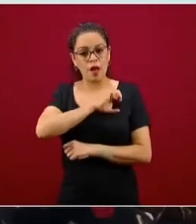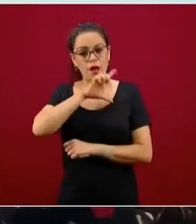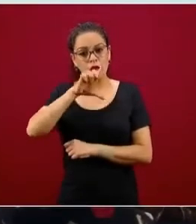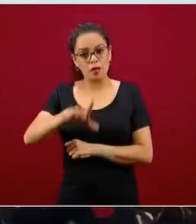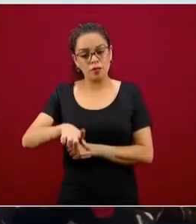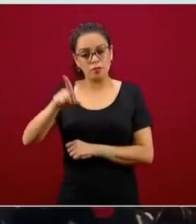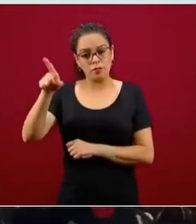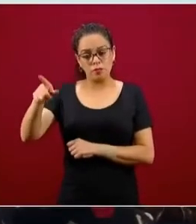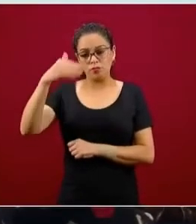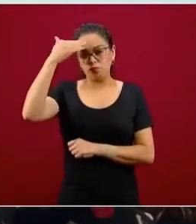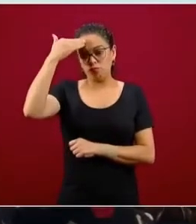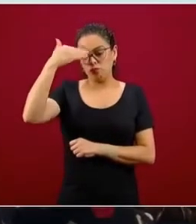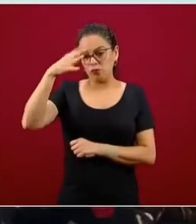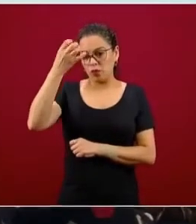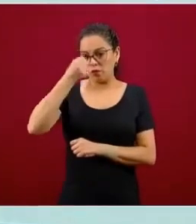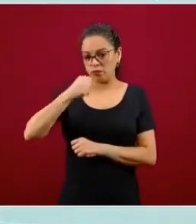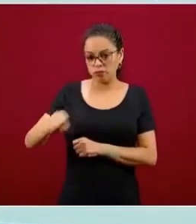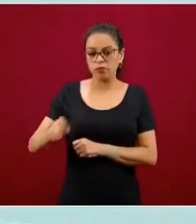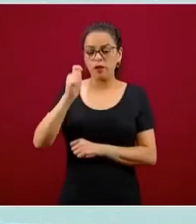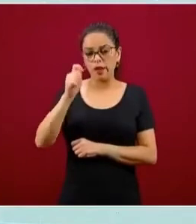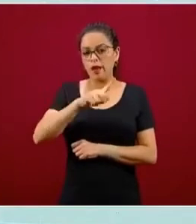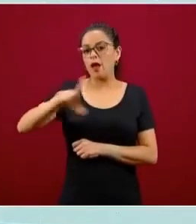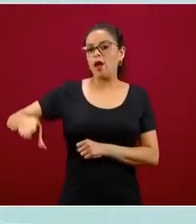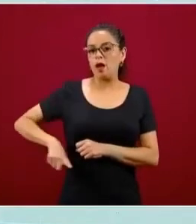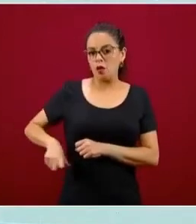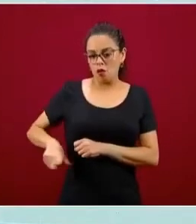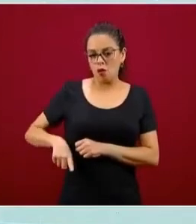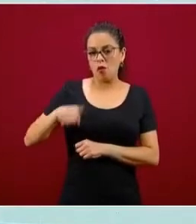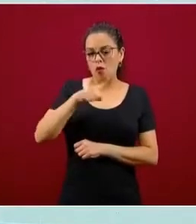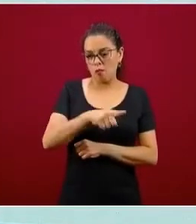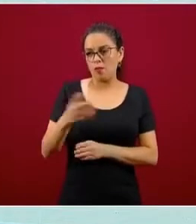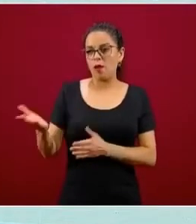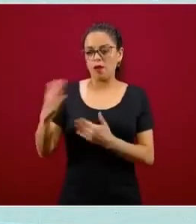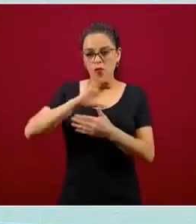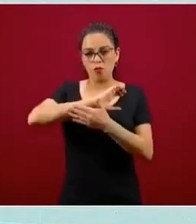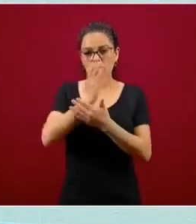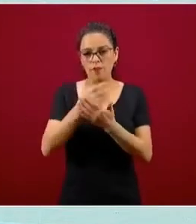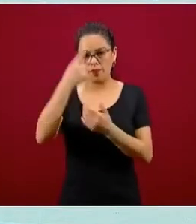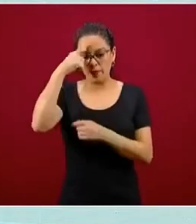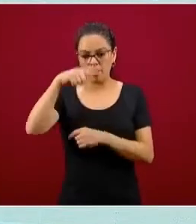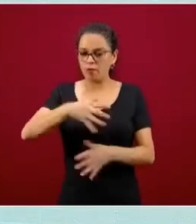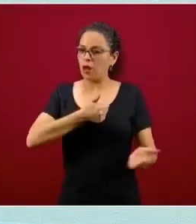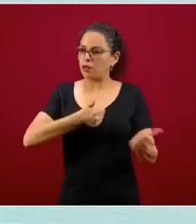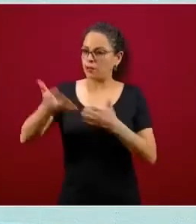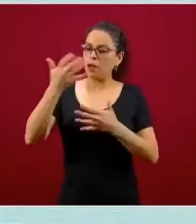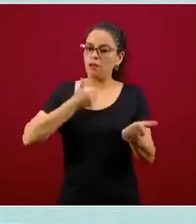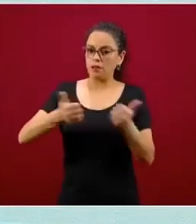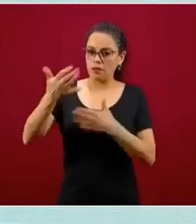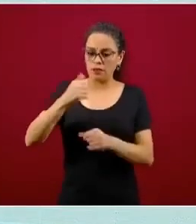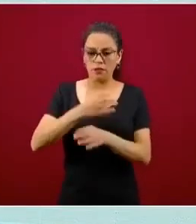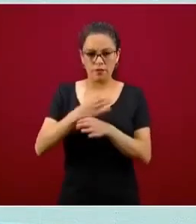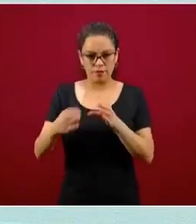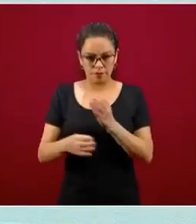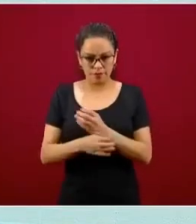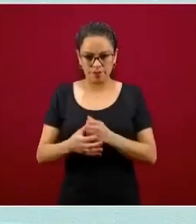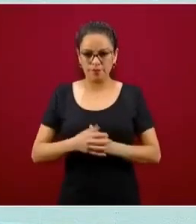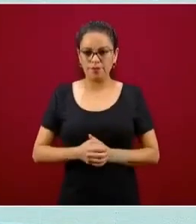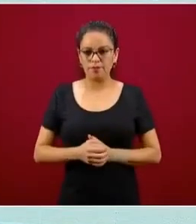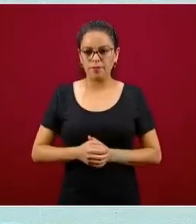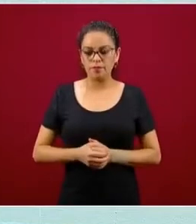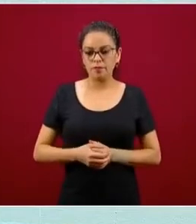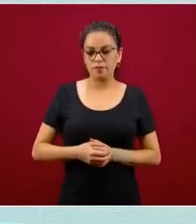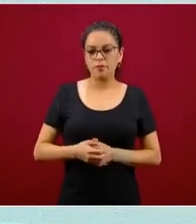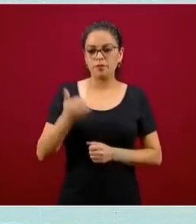generalmente contratadas por las instituciones públicas, un tratamiento para inactivar